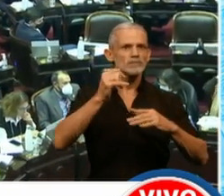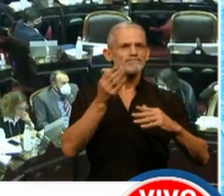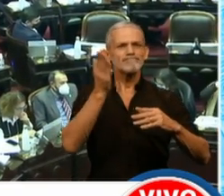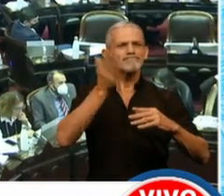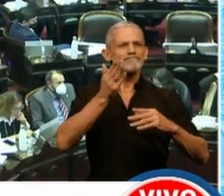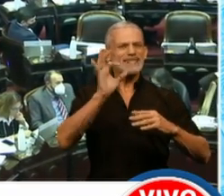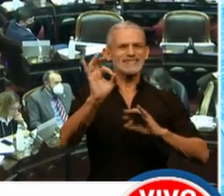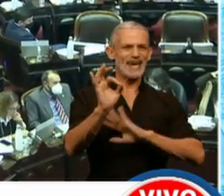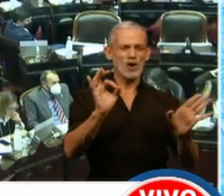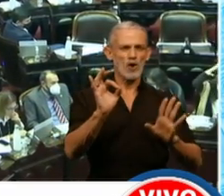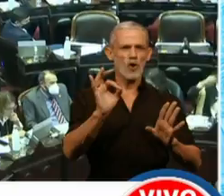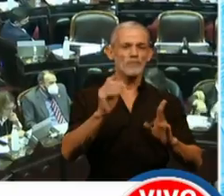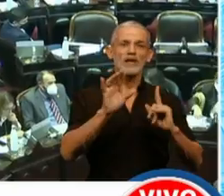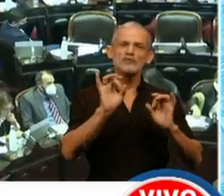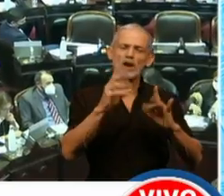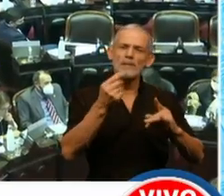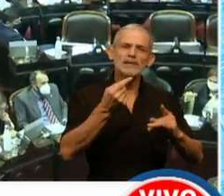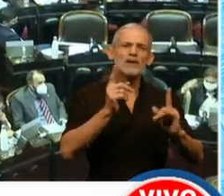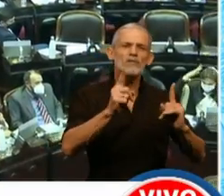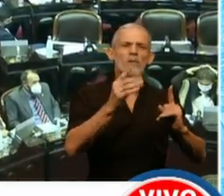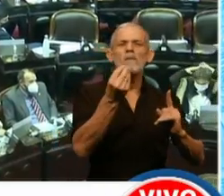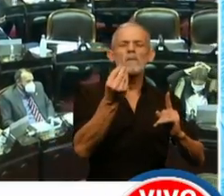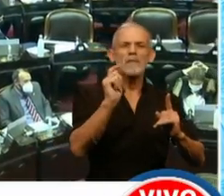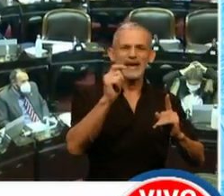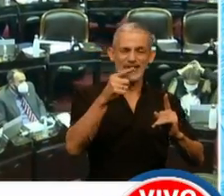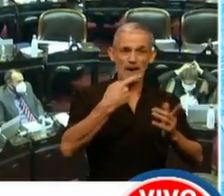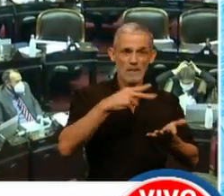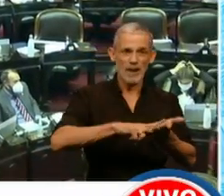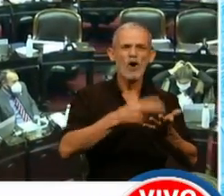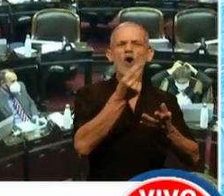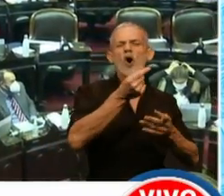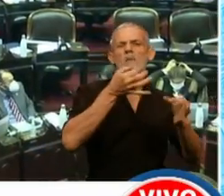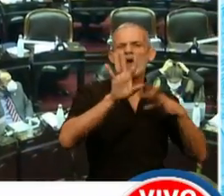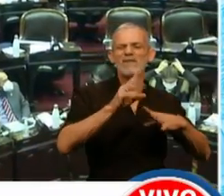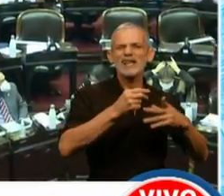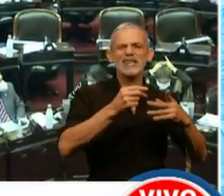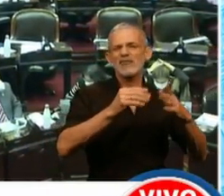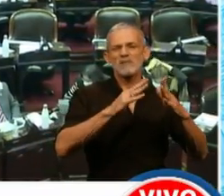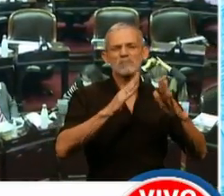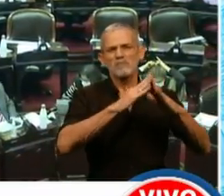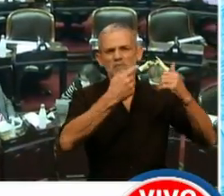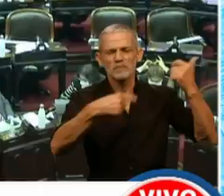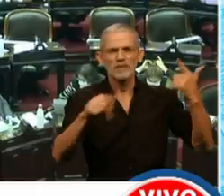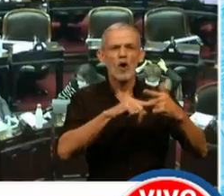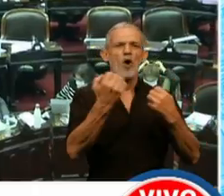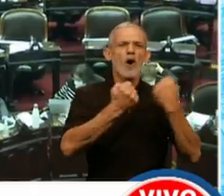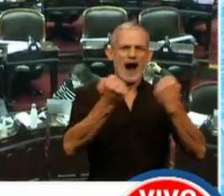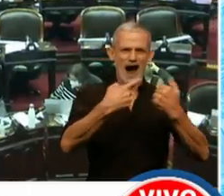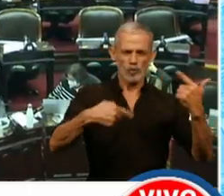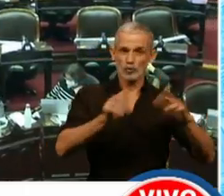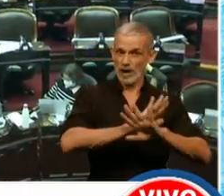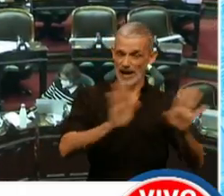solamente seguir vigente para los registros de compraventa de bienes inmuebles o automóviles